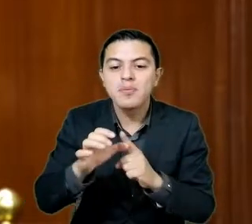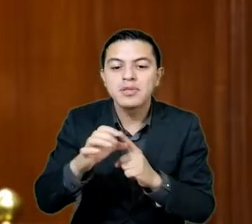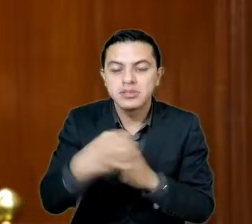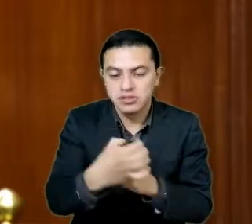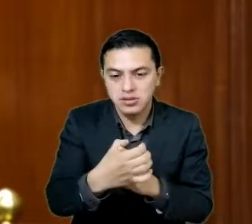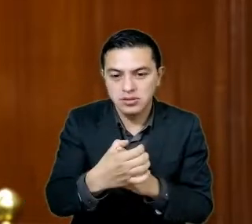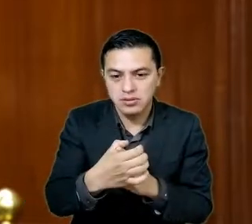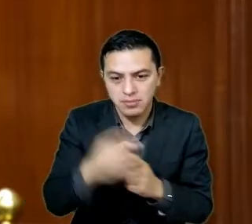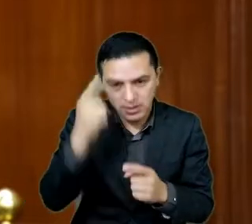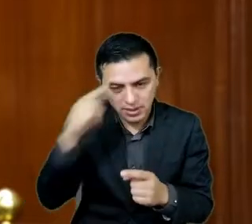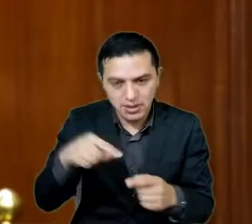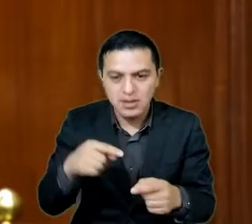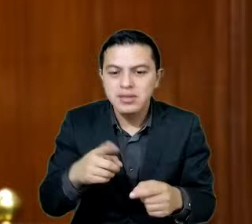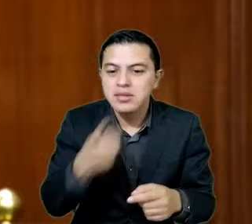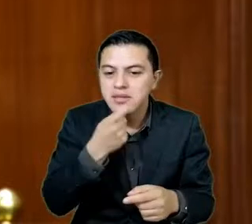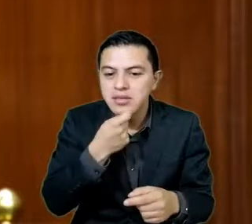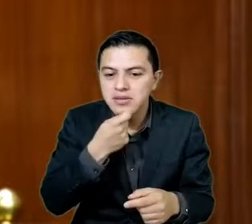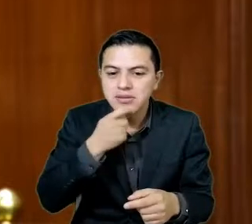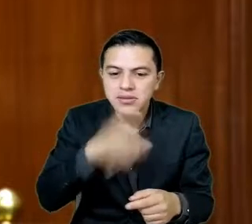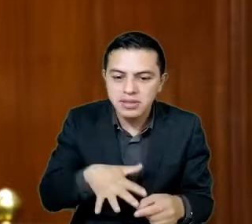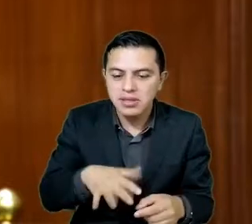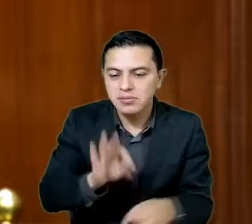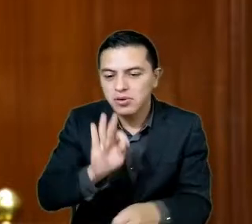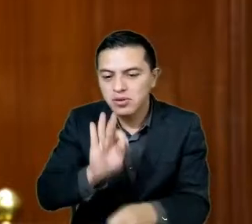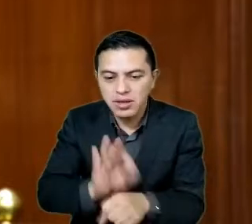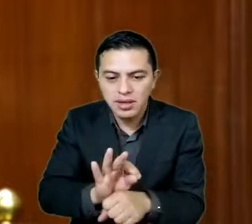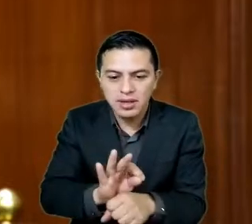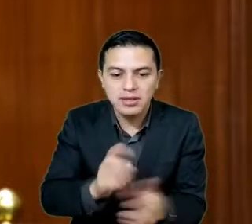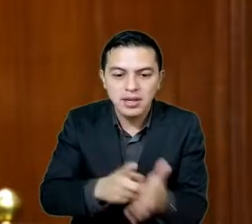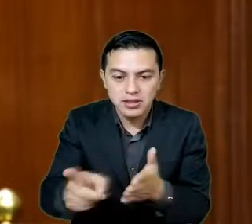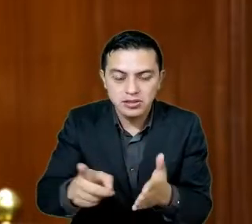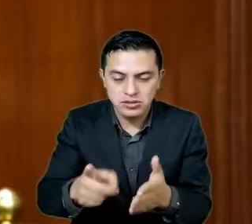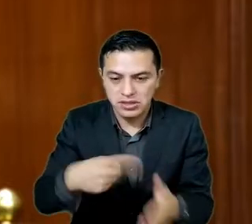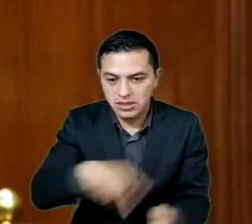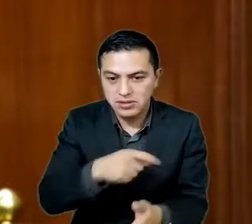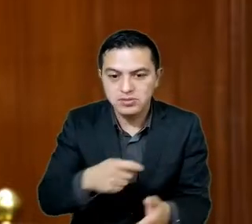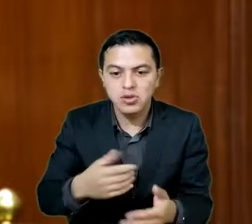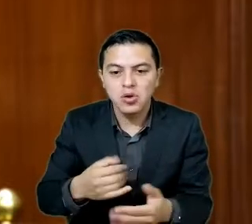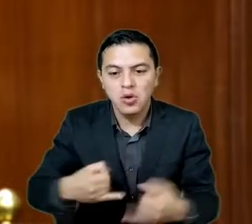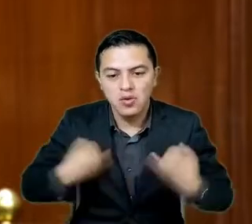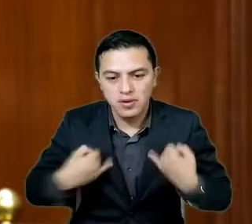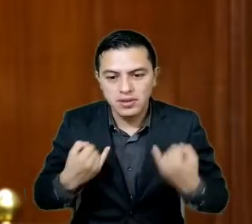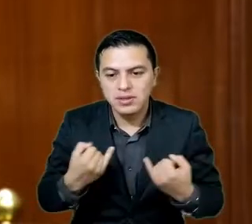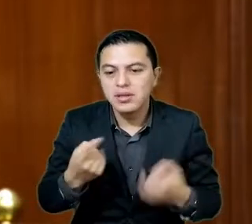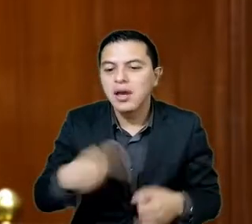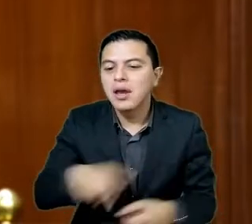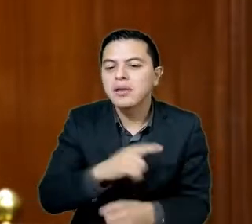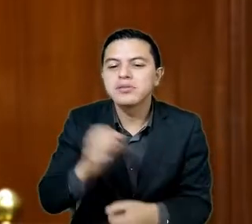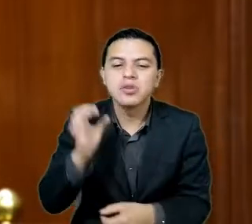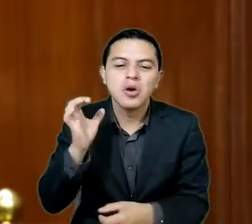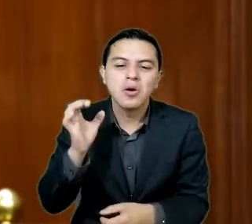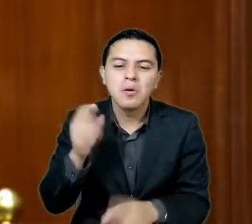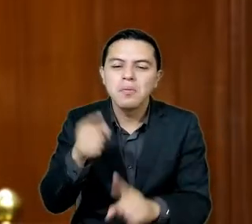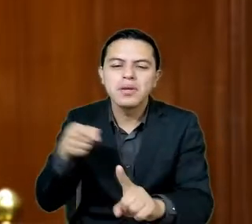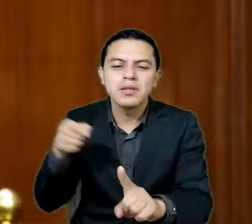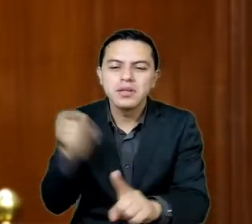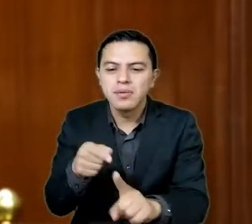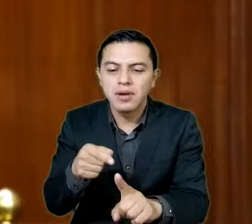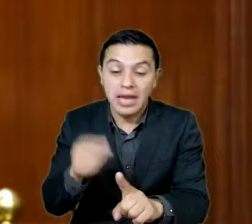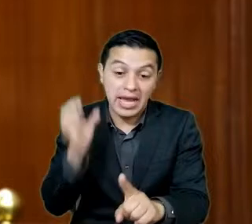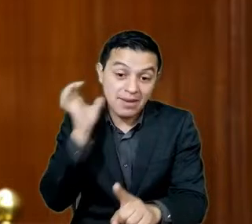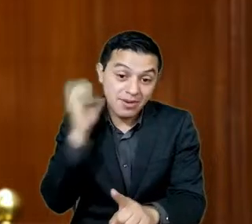la Primera Infancia, cuyo objetivo será garantizar que la legislatura cumpla con las funciones a través del estudio y